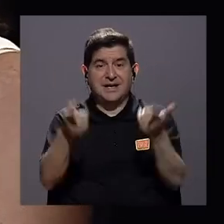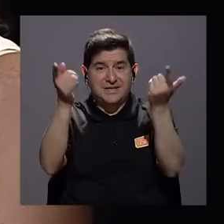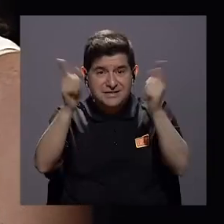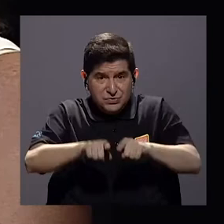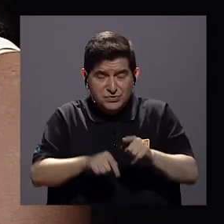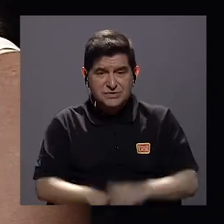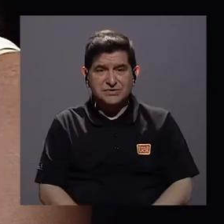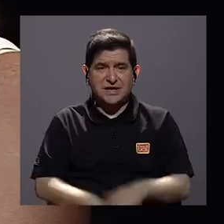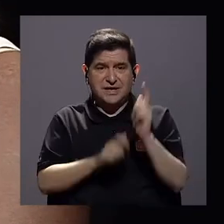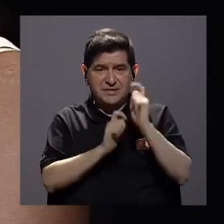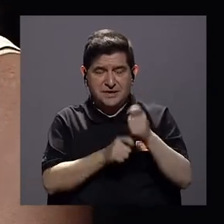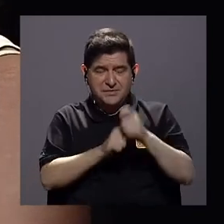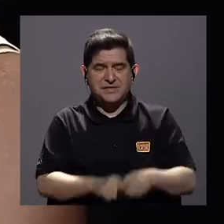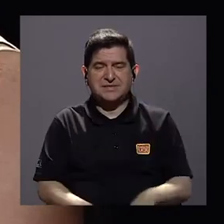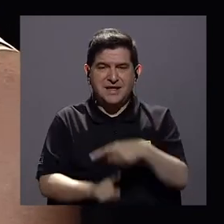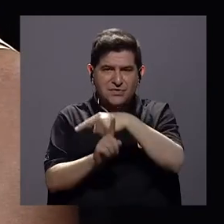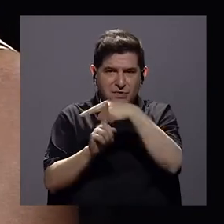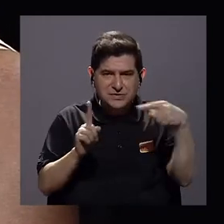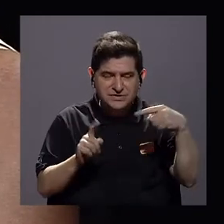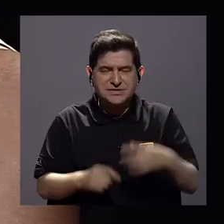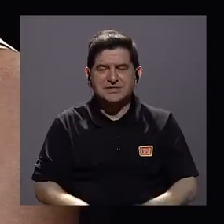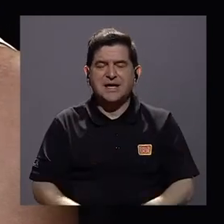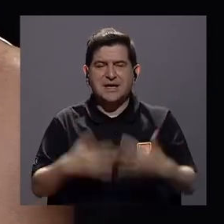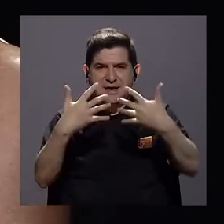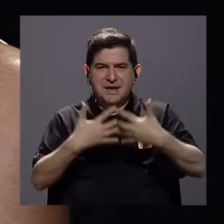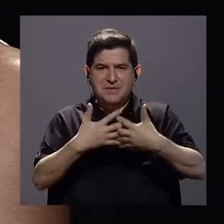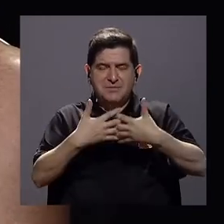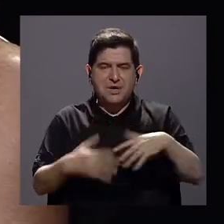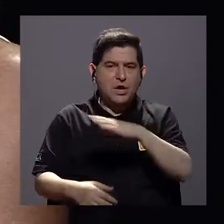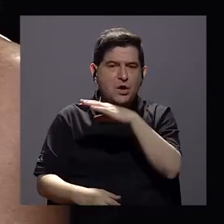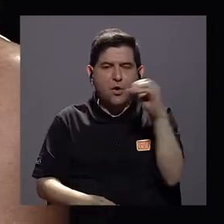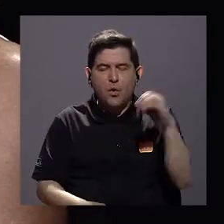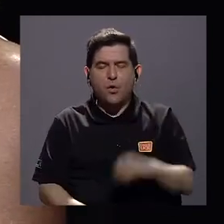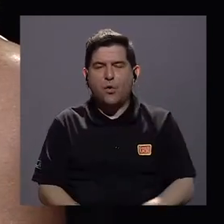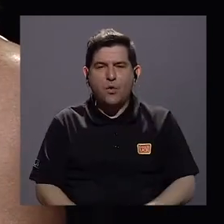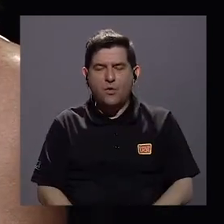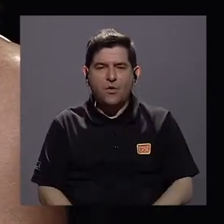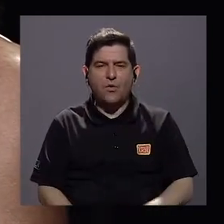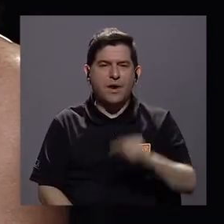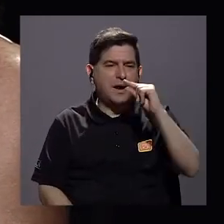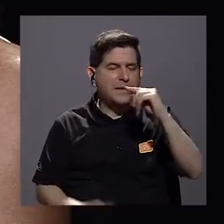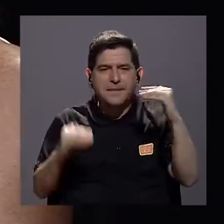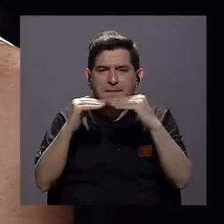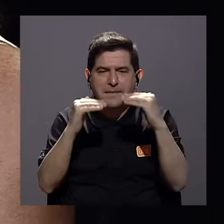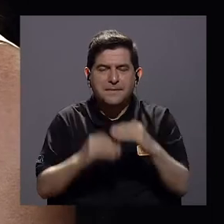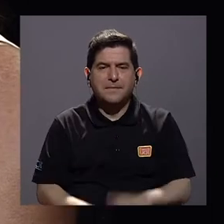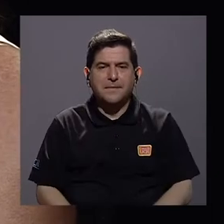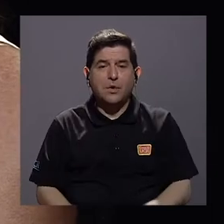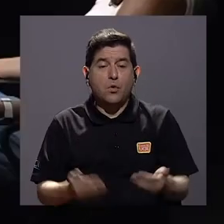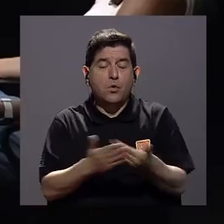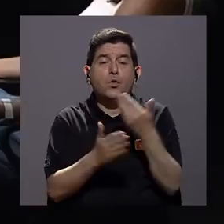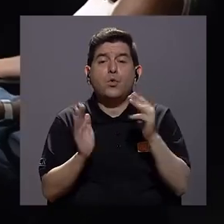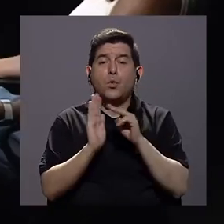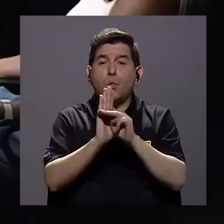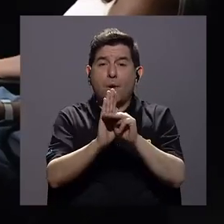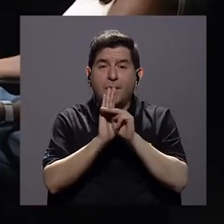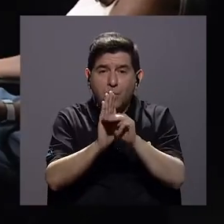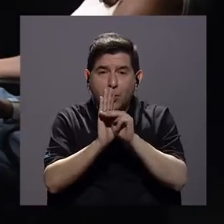tanto de pescadores semi-industriales como de pescadores artesanales. ¿Cómo? A través incluso de modelos nuevos.